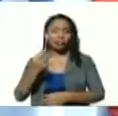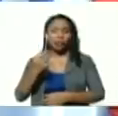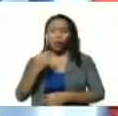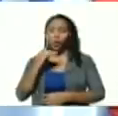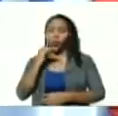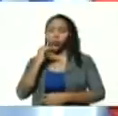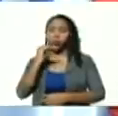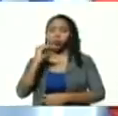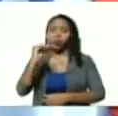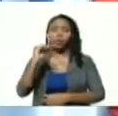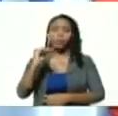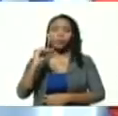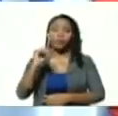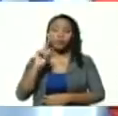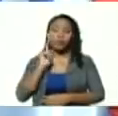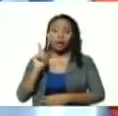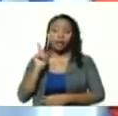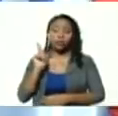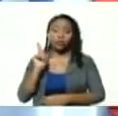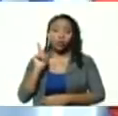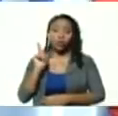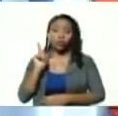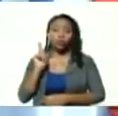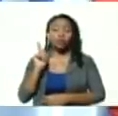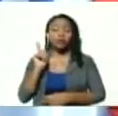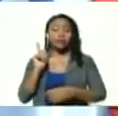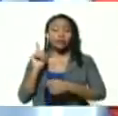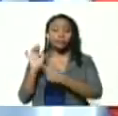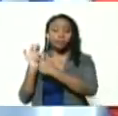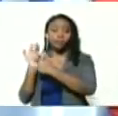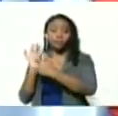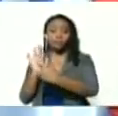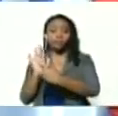desolador. Y por ello, pues, sirva esta